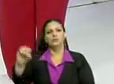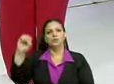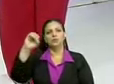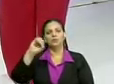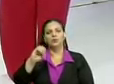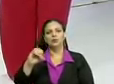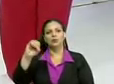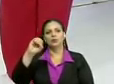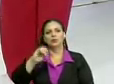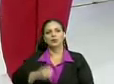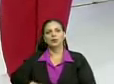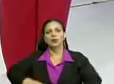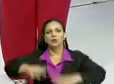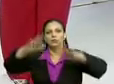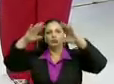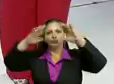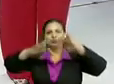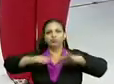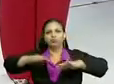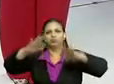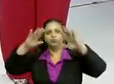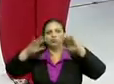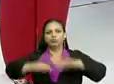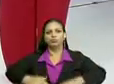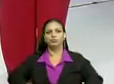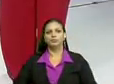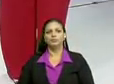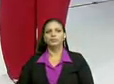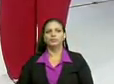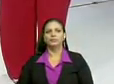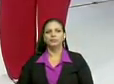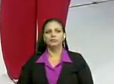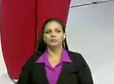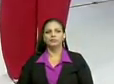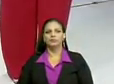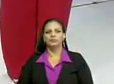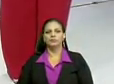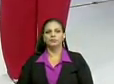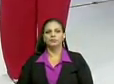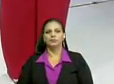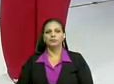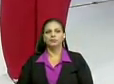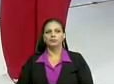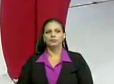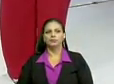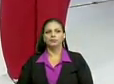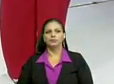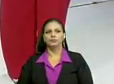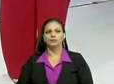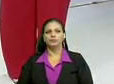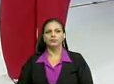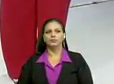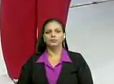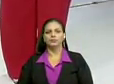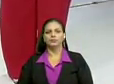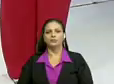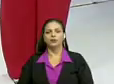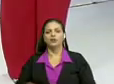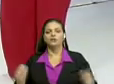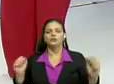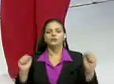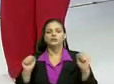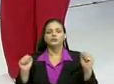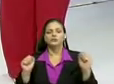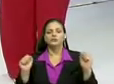grados, con ligera llovizna, el sol se desapareció, nos dejó el vuelto. Pero si se fue el sol, nos viene el abriguito, el friecito